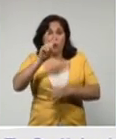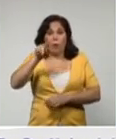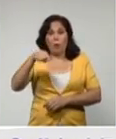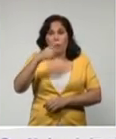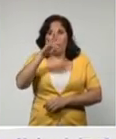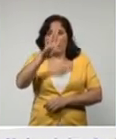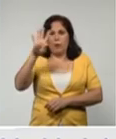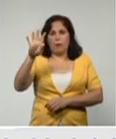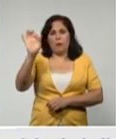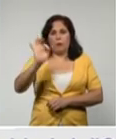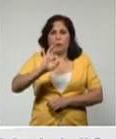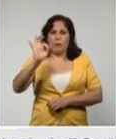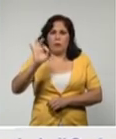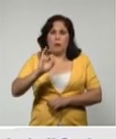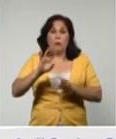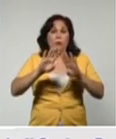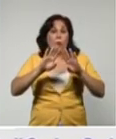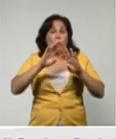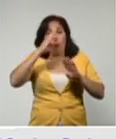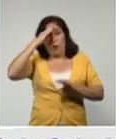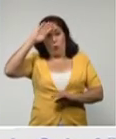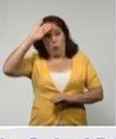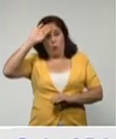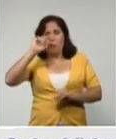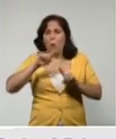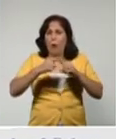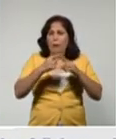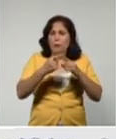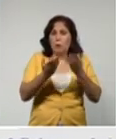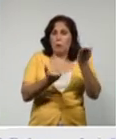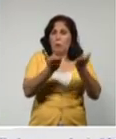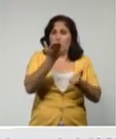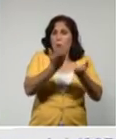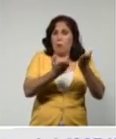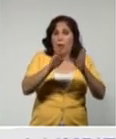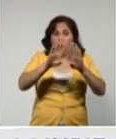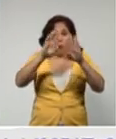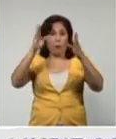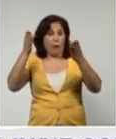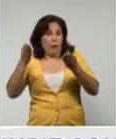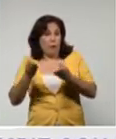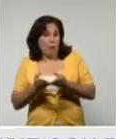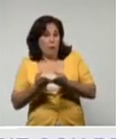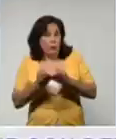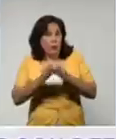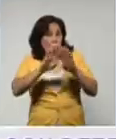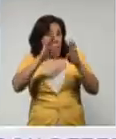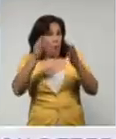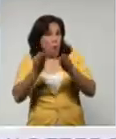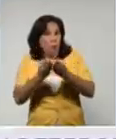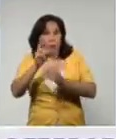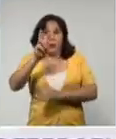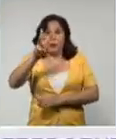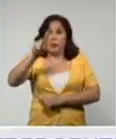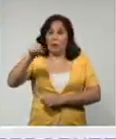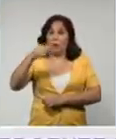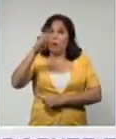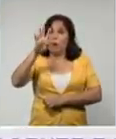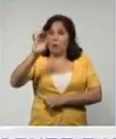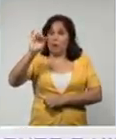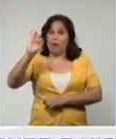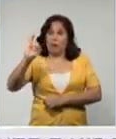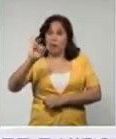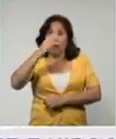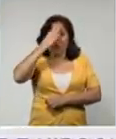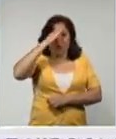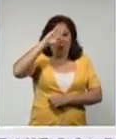2,44%, que cuando la comparamos con la letalidad del mundo de 3,46, hace que